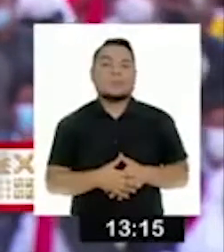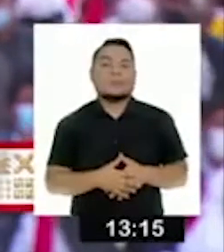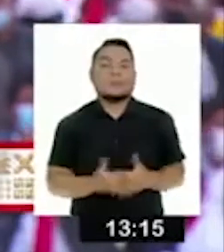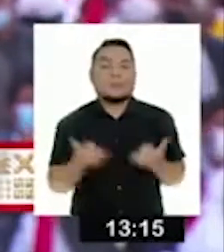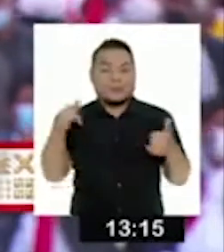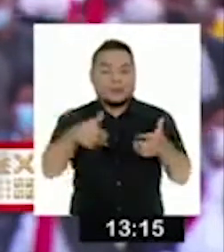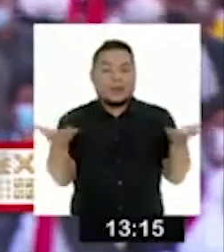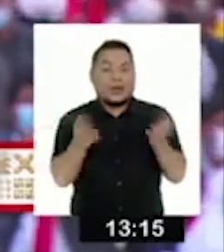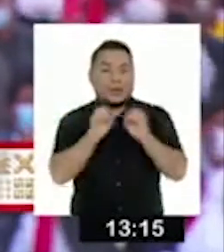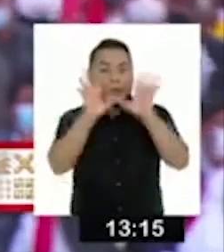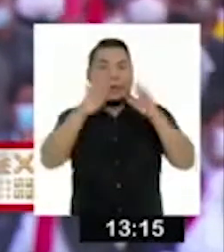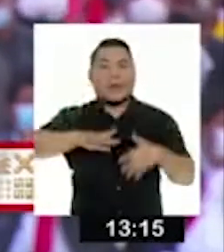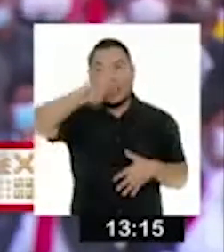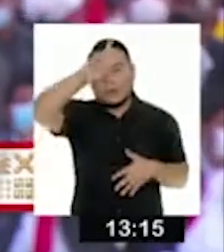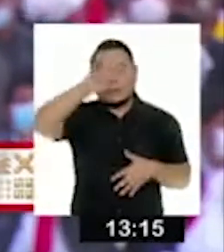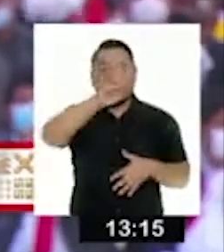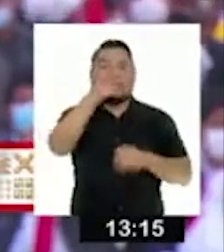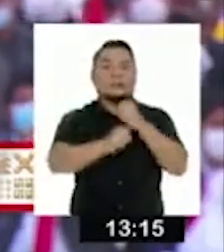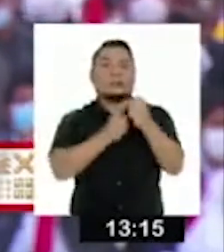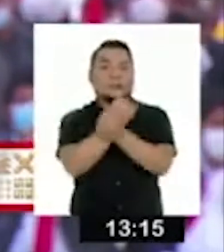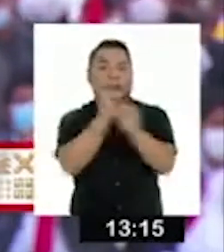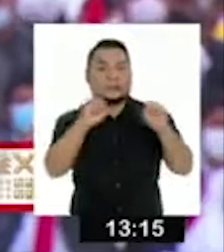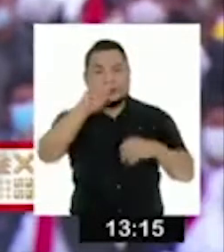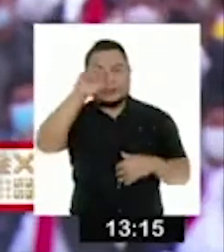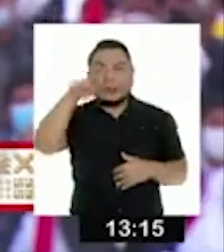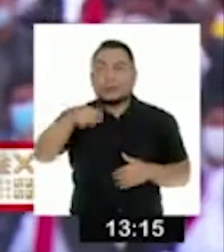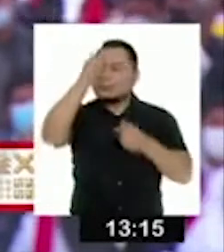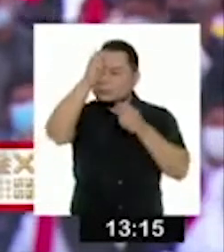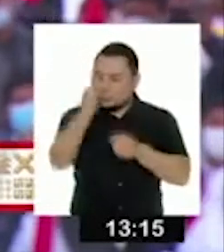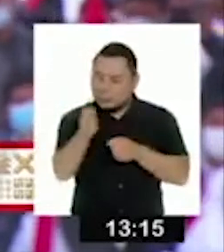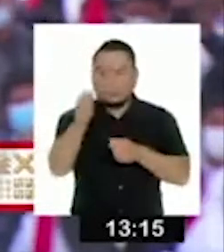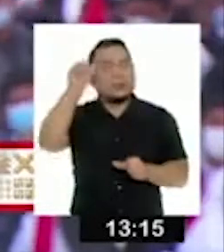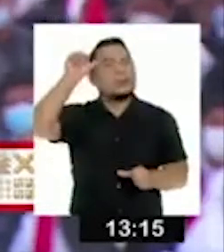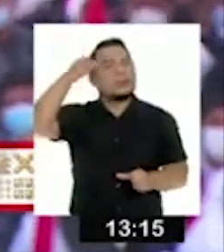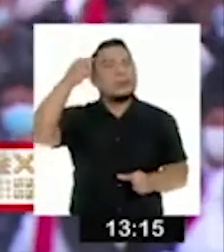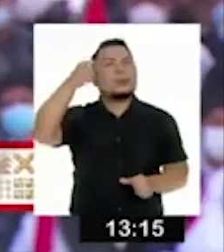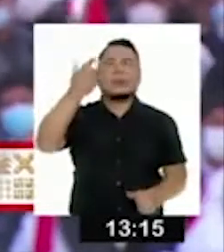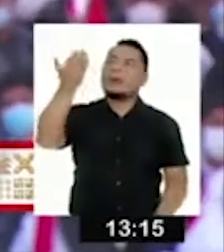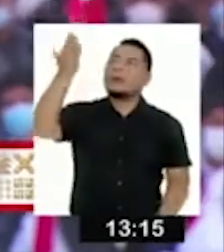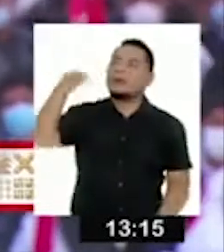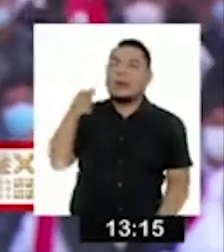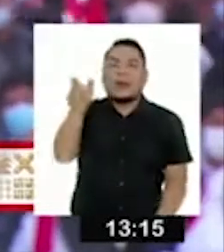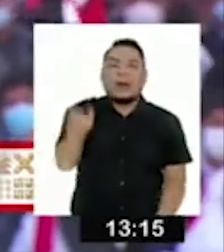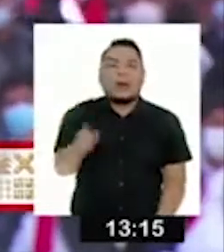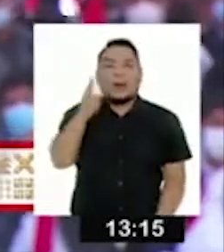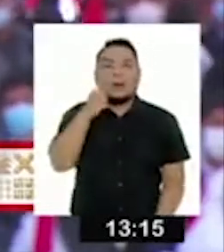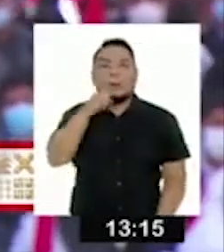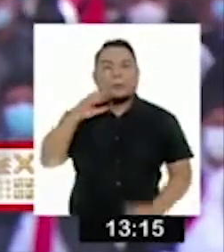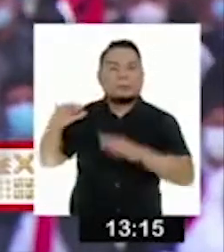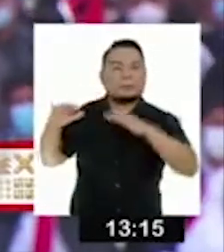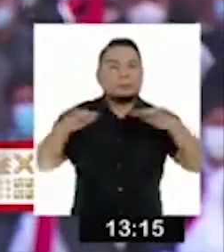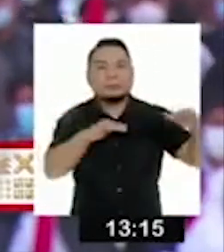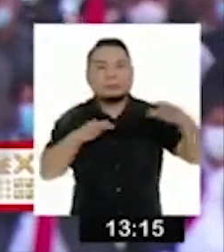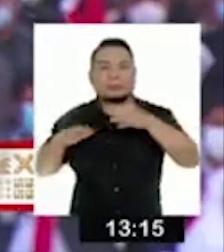En este día el Perú del Bicentenario rinde homenaje a esos héroes de la libertad americana